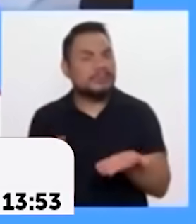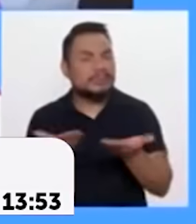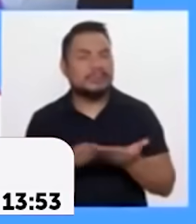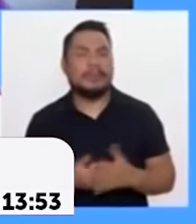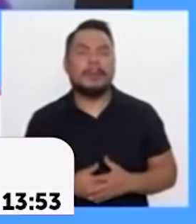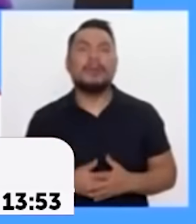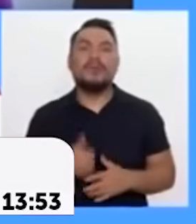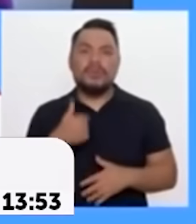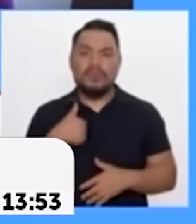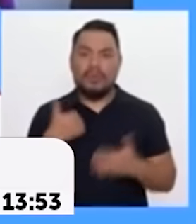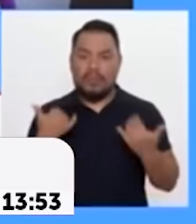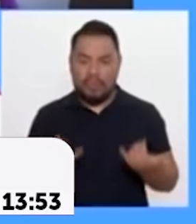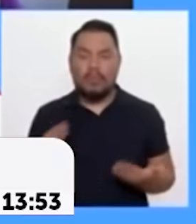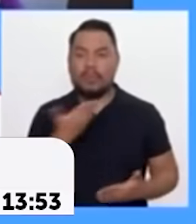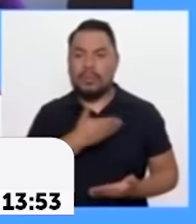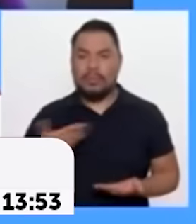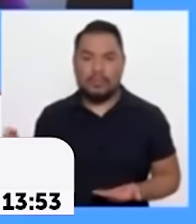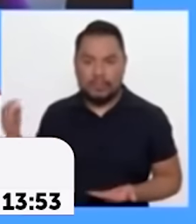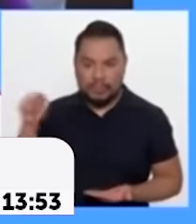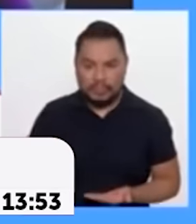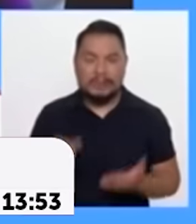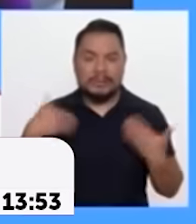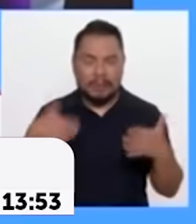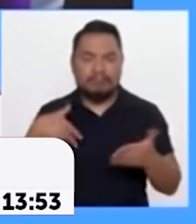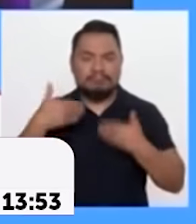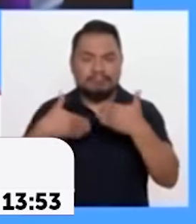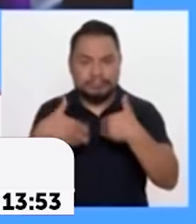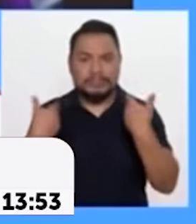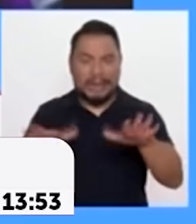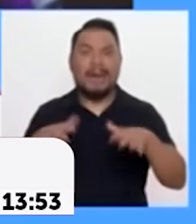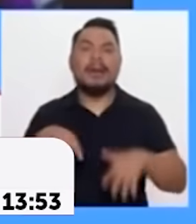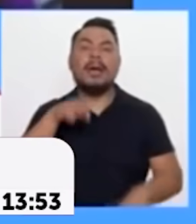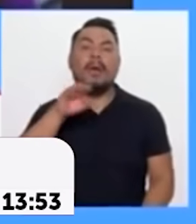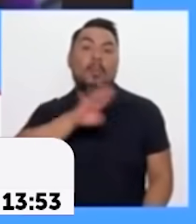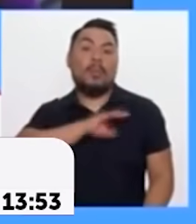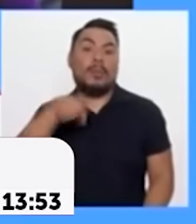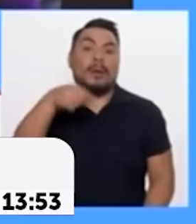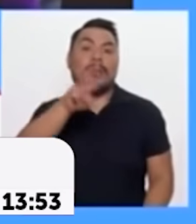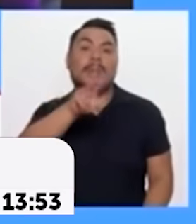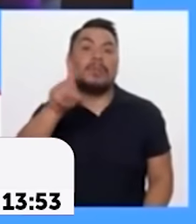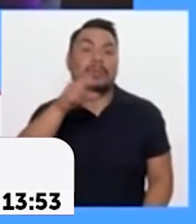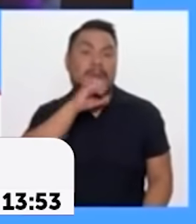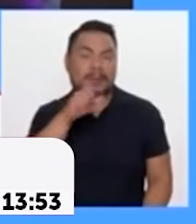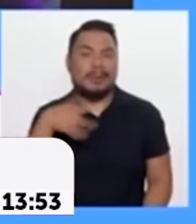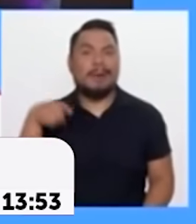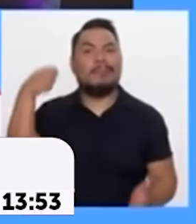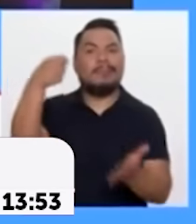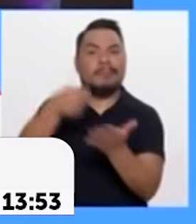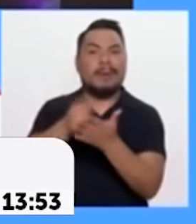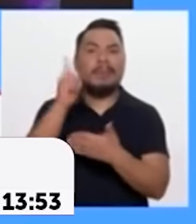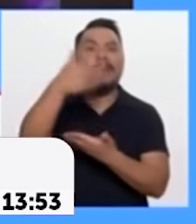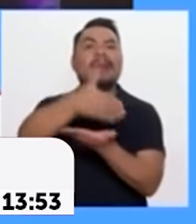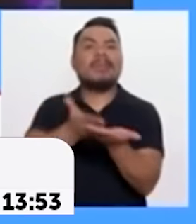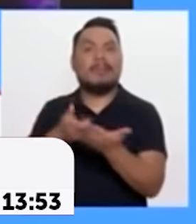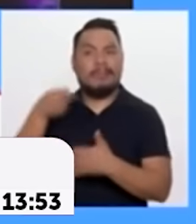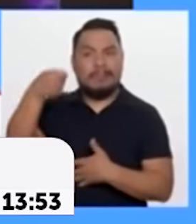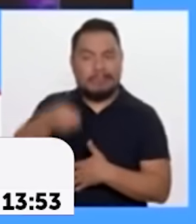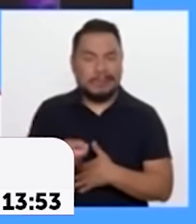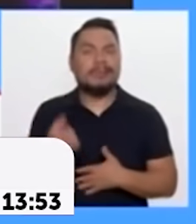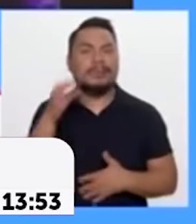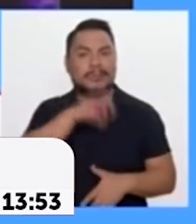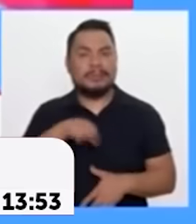Este jueves 21 se iniciará la devolución con una primera etapa a favor de